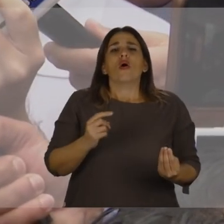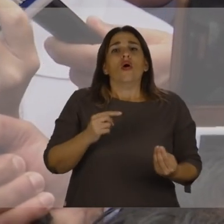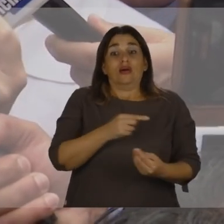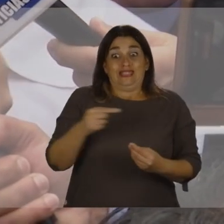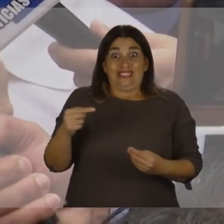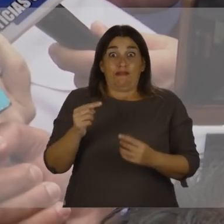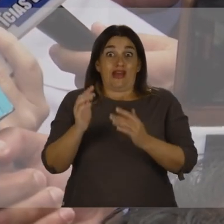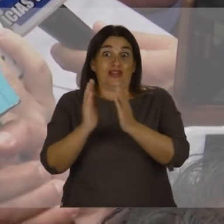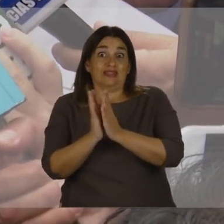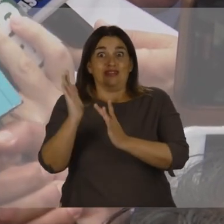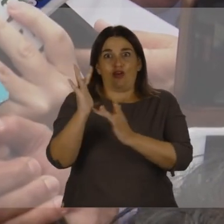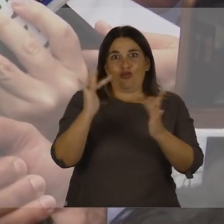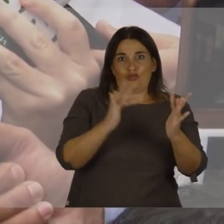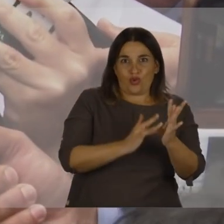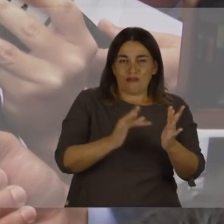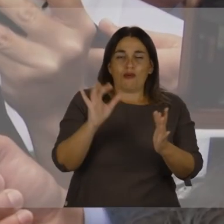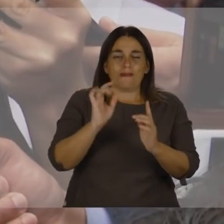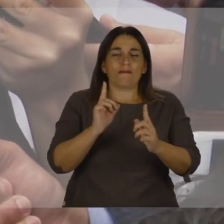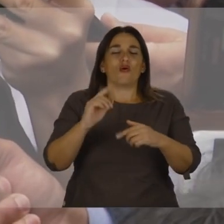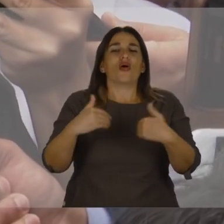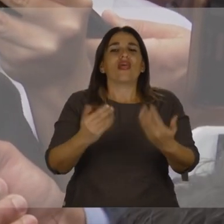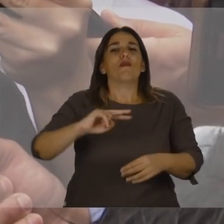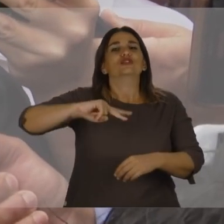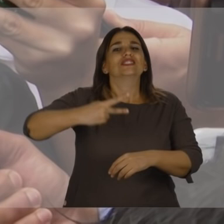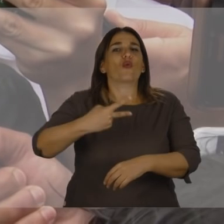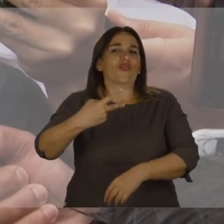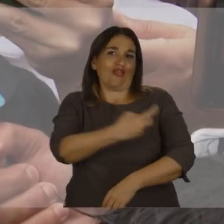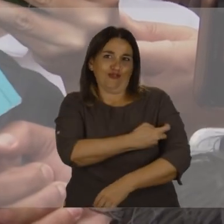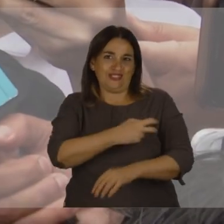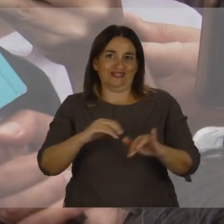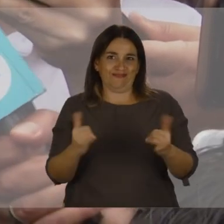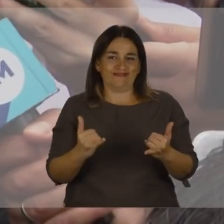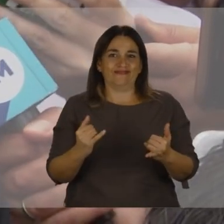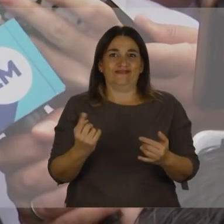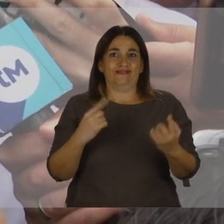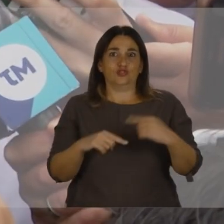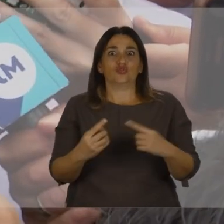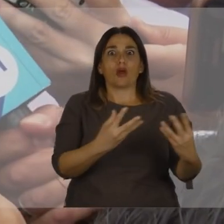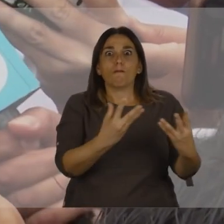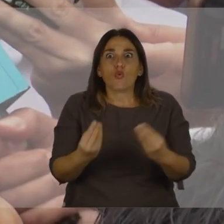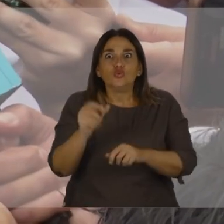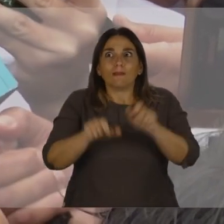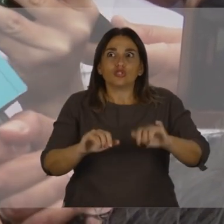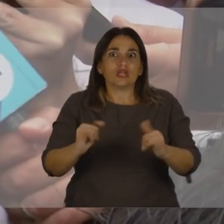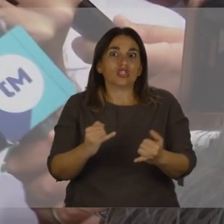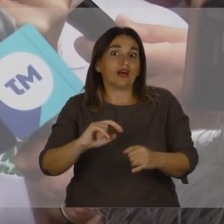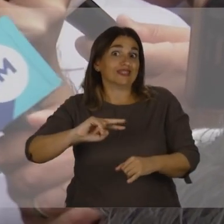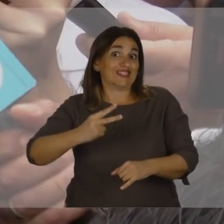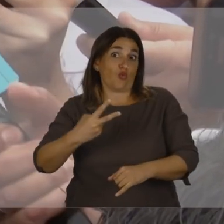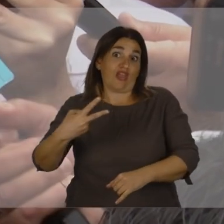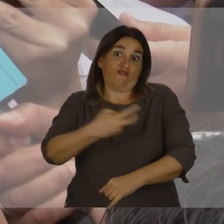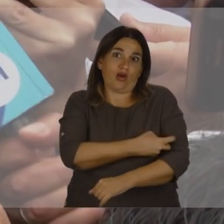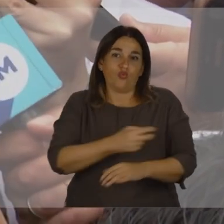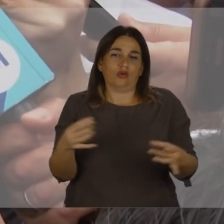de la Semana Santa de Turismo? Empezamos a dar la segunda dosis. Entonces vamos a tener mucha gente con la segunda